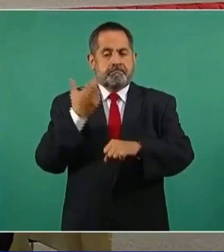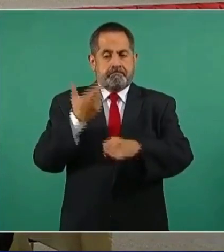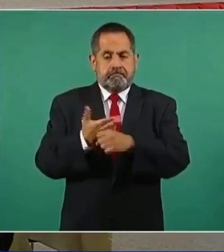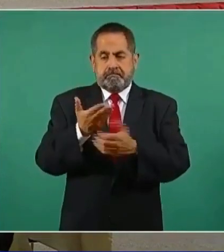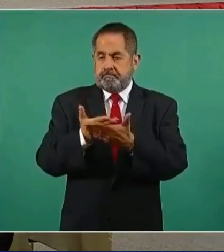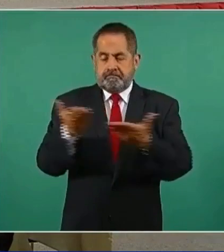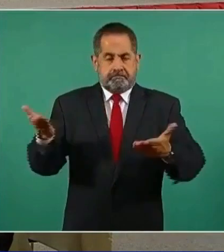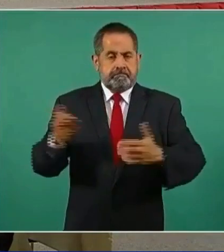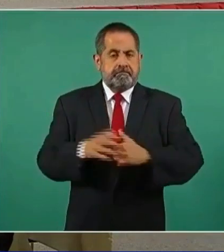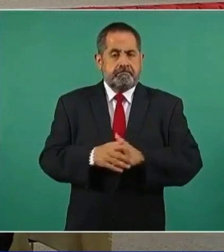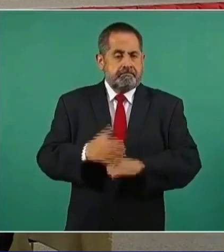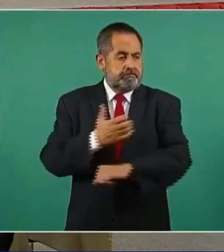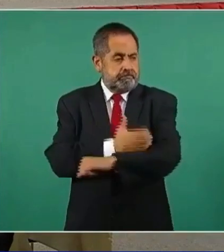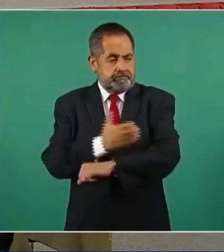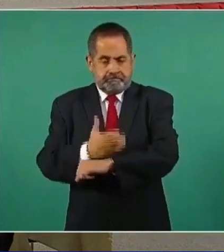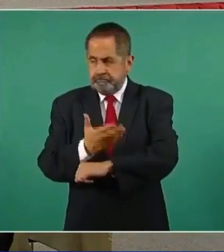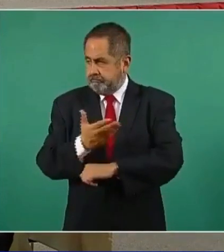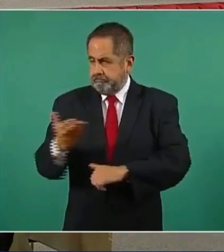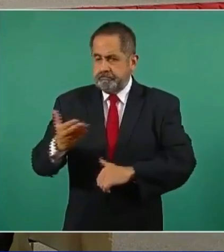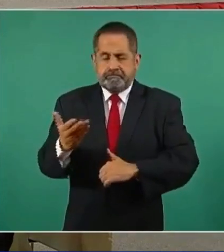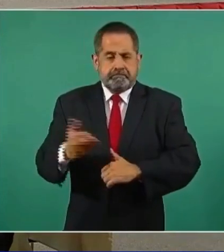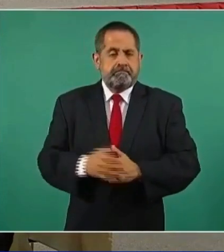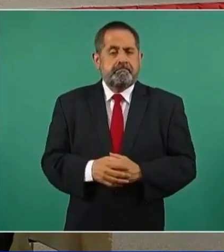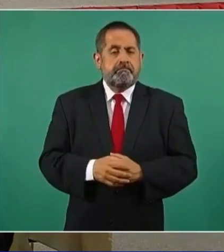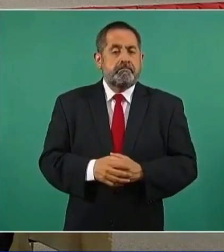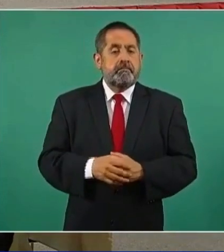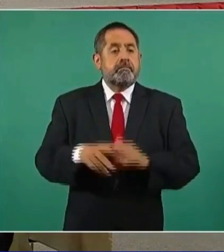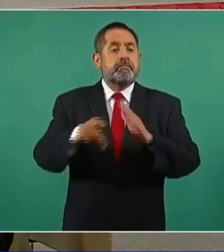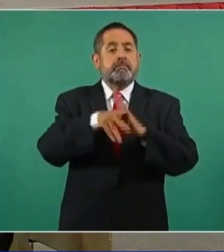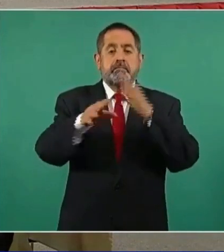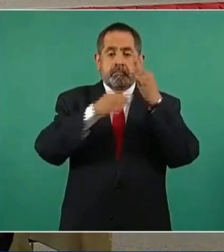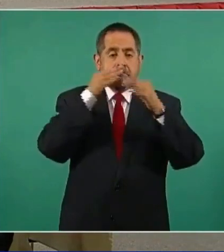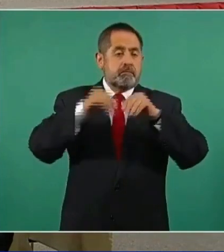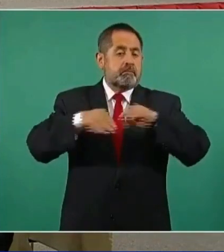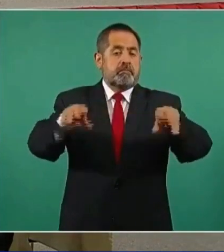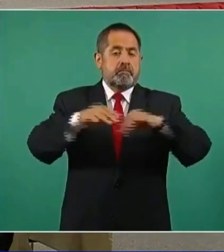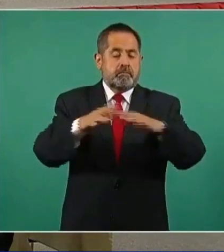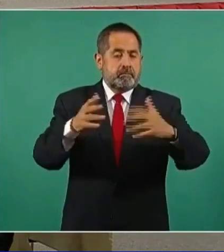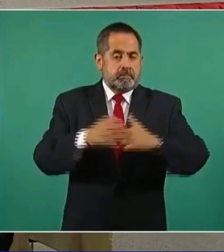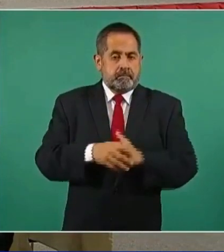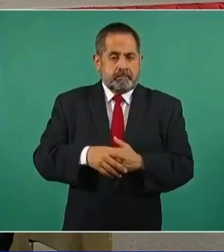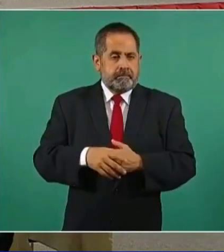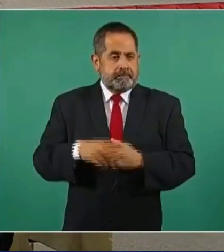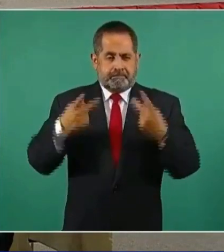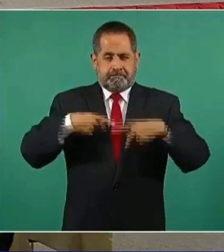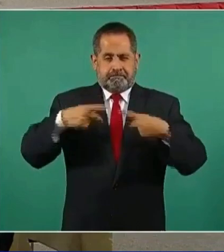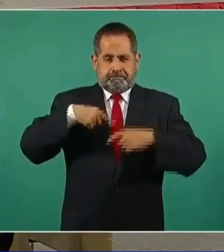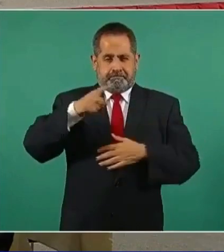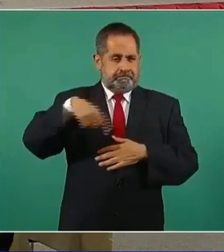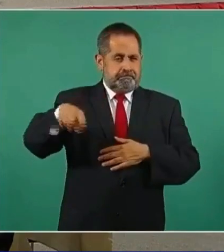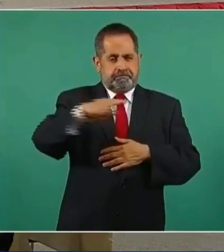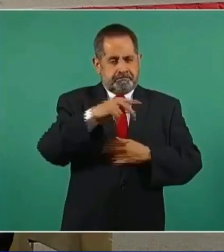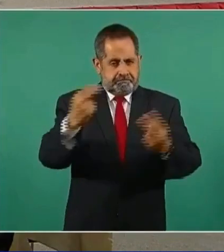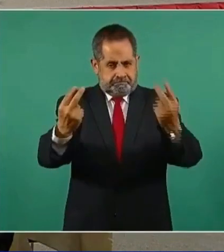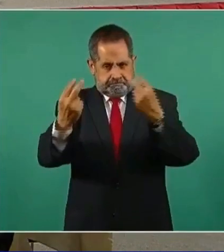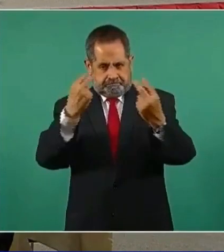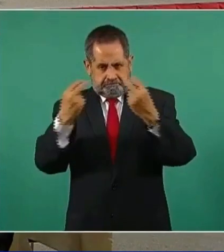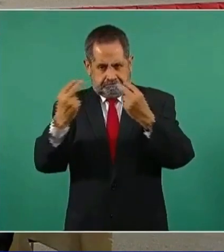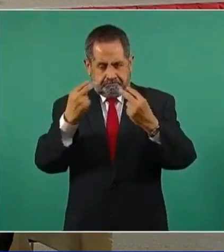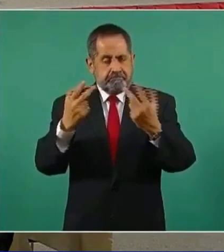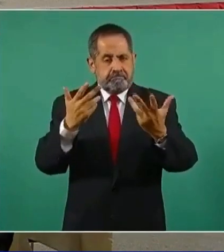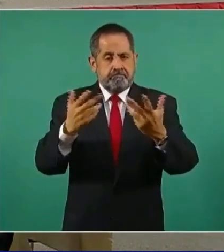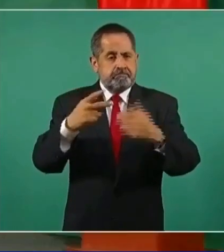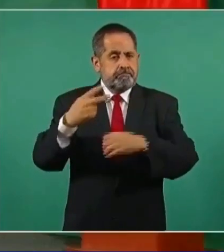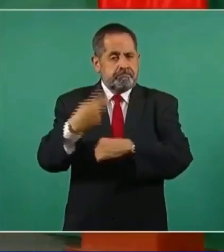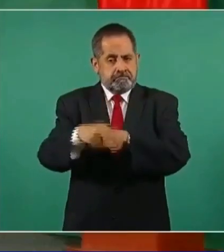secretarias, colegas, medios de comunicación y sobre todo las personas que nos están viendo por